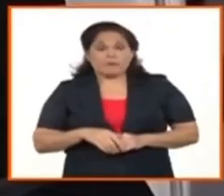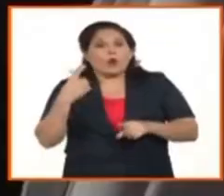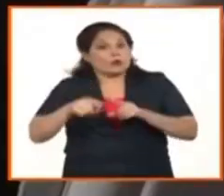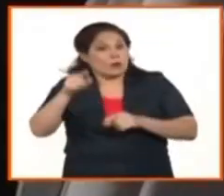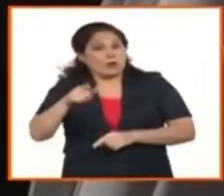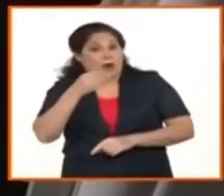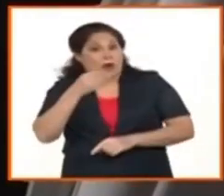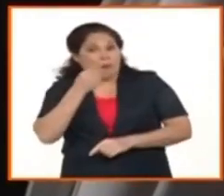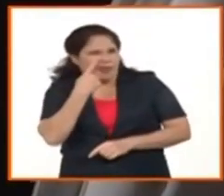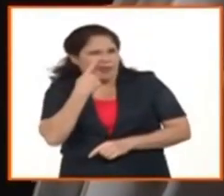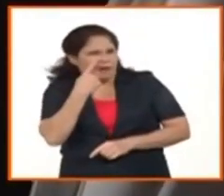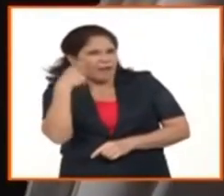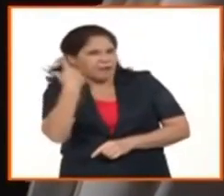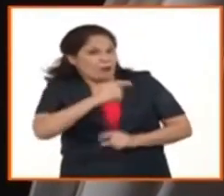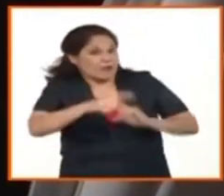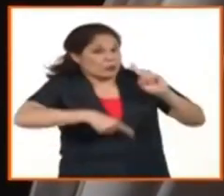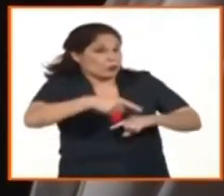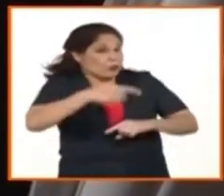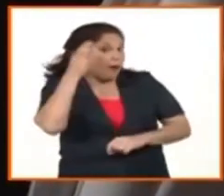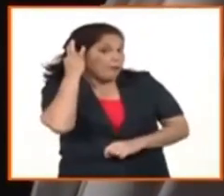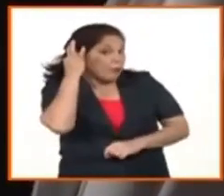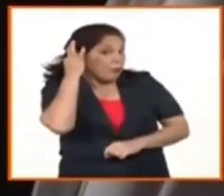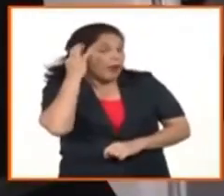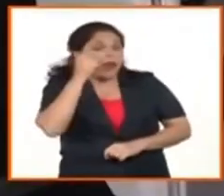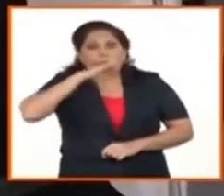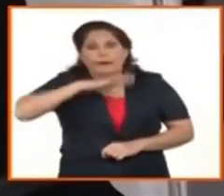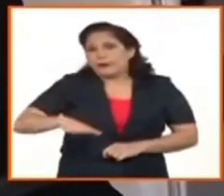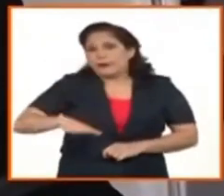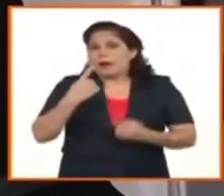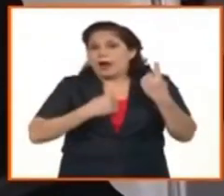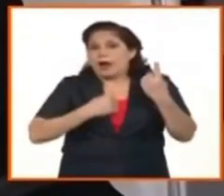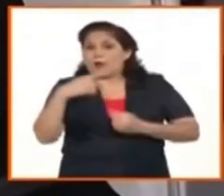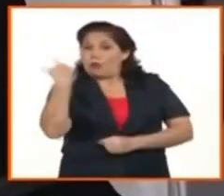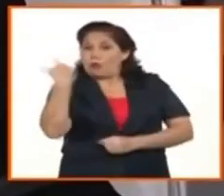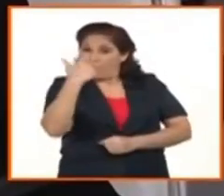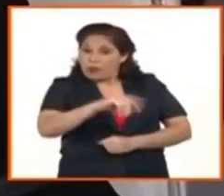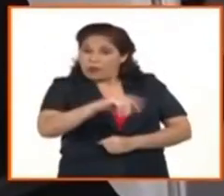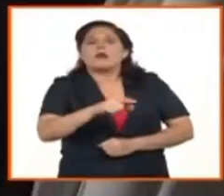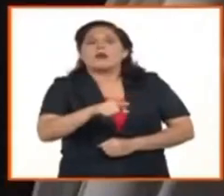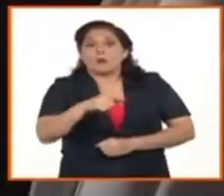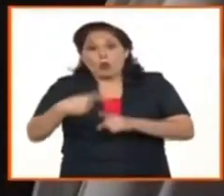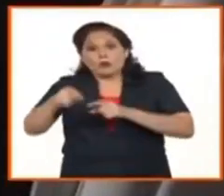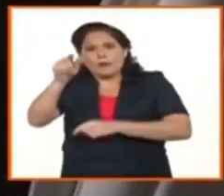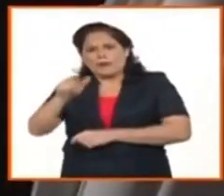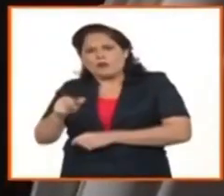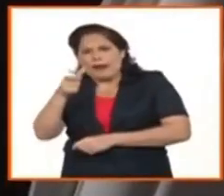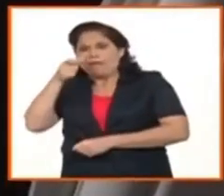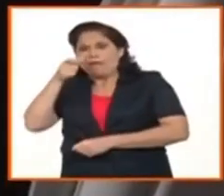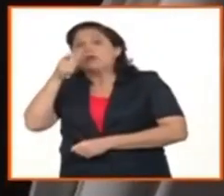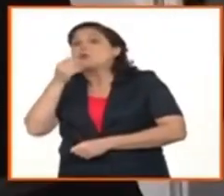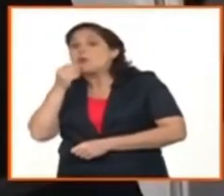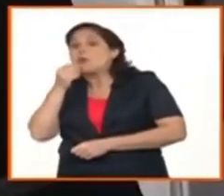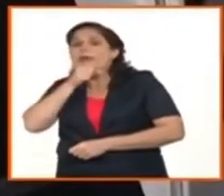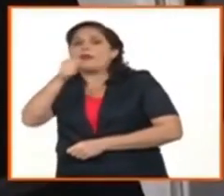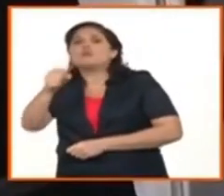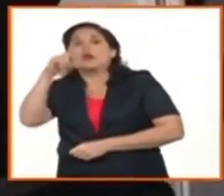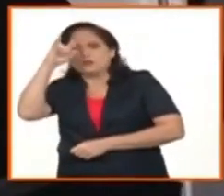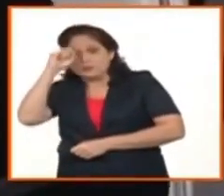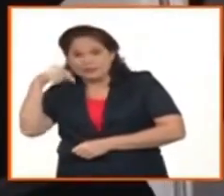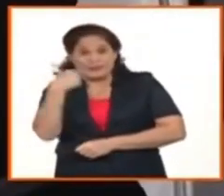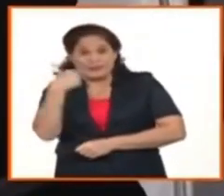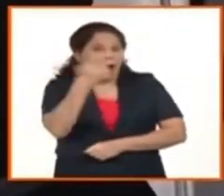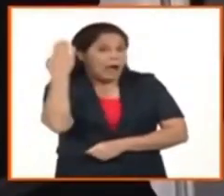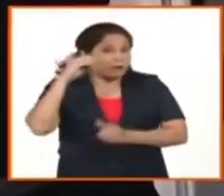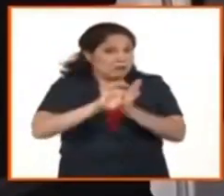cuando una mujer o un niño o una niña es víctima de violencia son régimen social que eso es una novedad tía